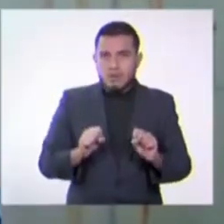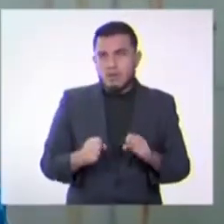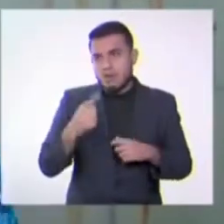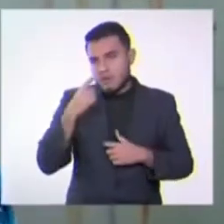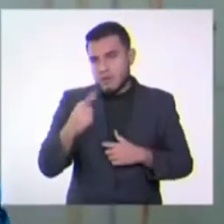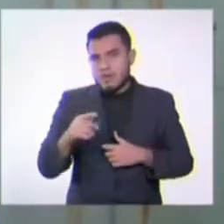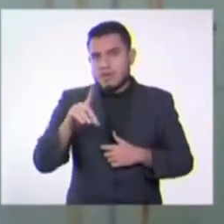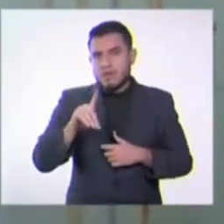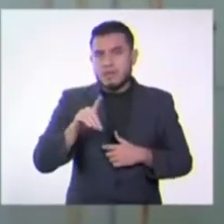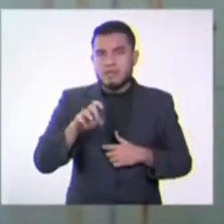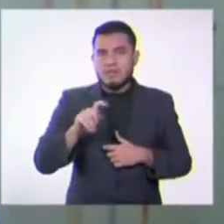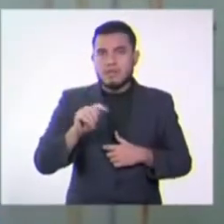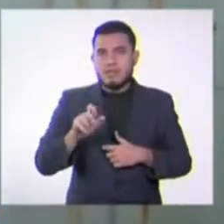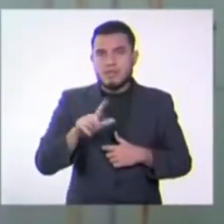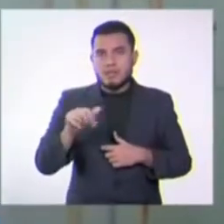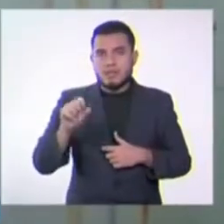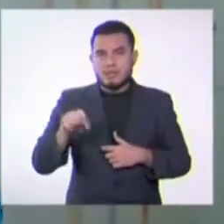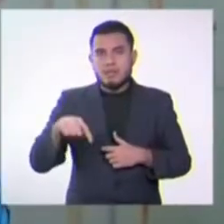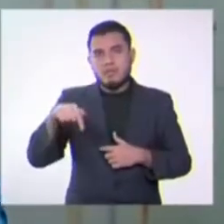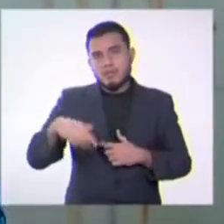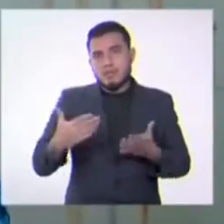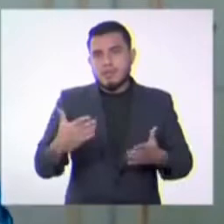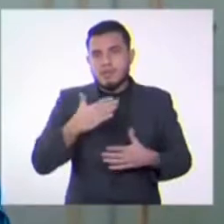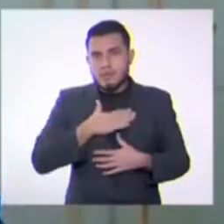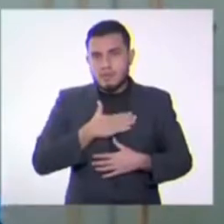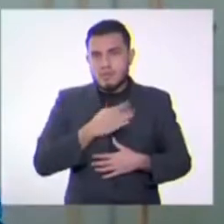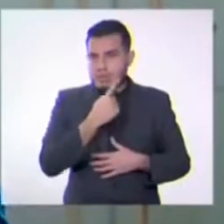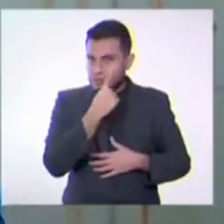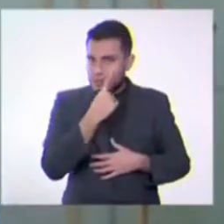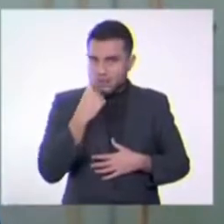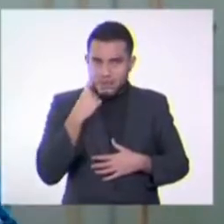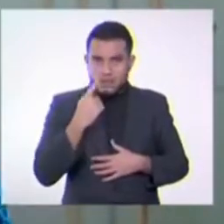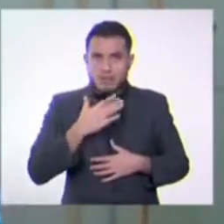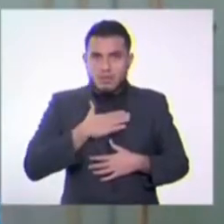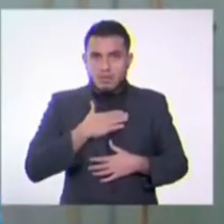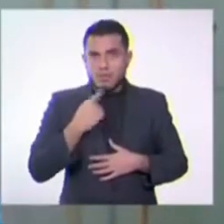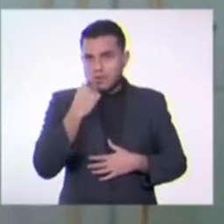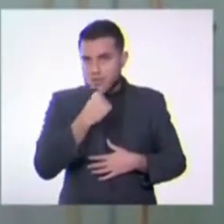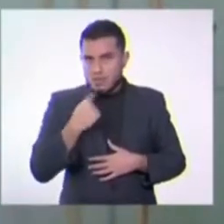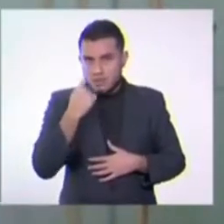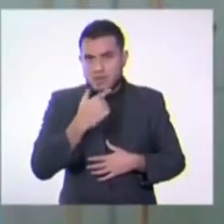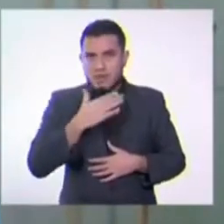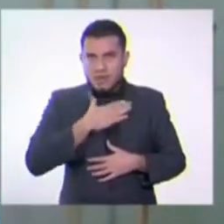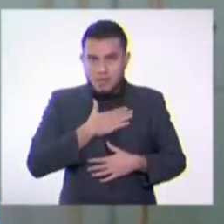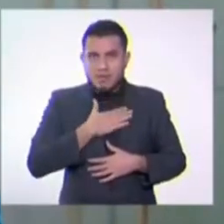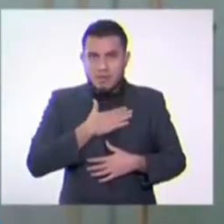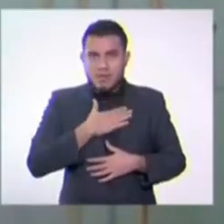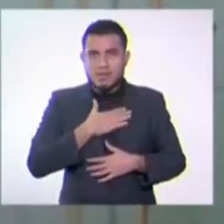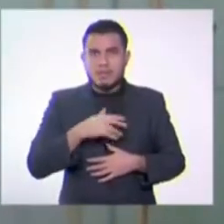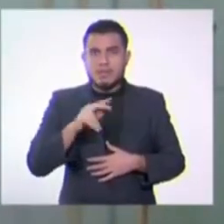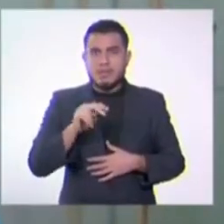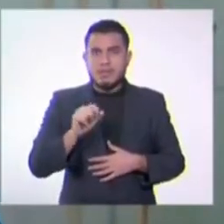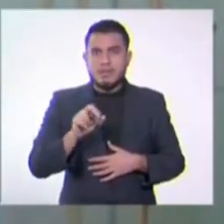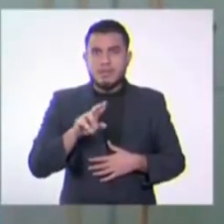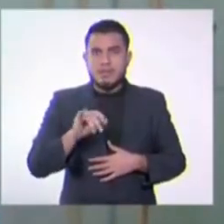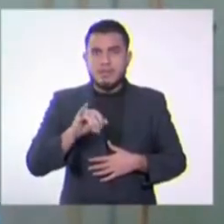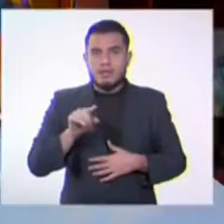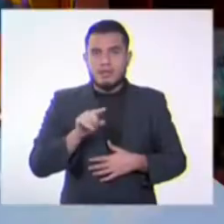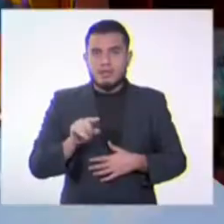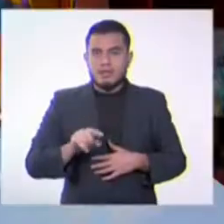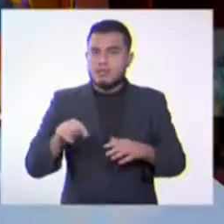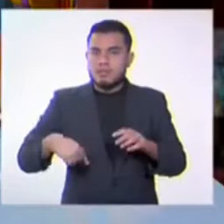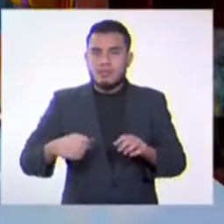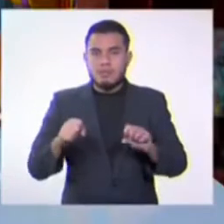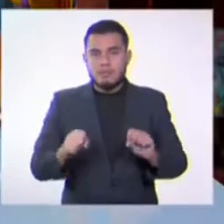detalles, en este caso los detalles de mis ojos, de mi boca, de mi nariz, todos esos detalles siempre los puedes